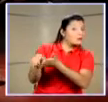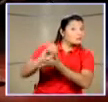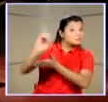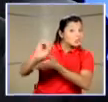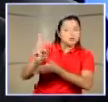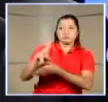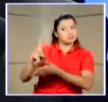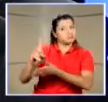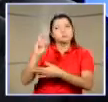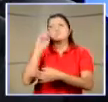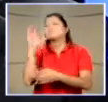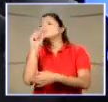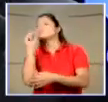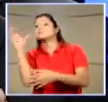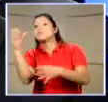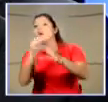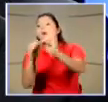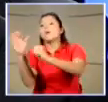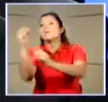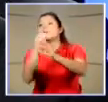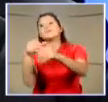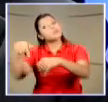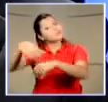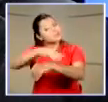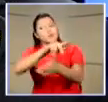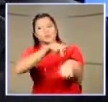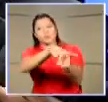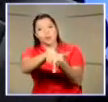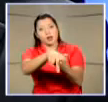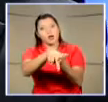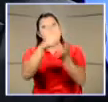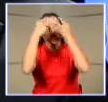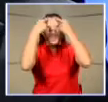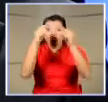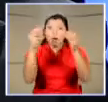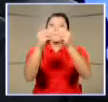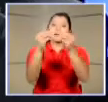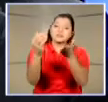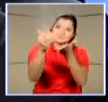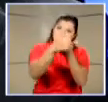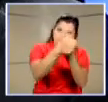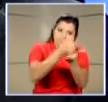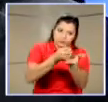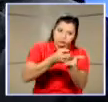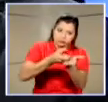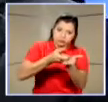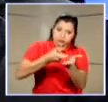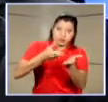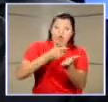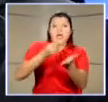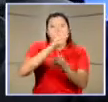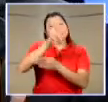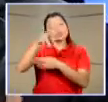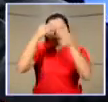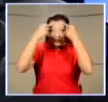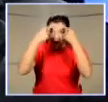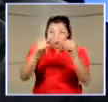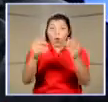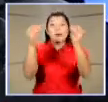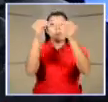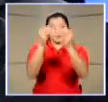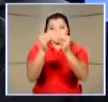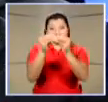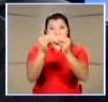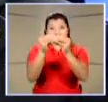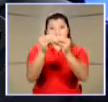en la cual se recaude algo más de impuestos de manera integral y que el país logre crecer más, son los